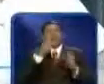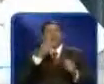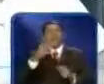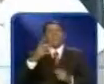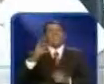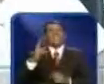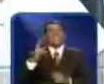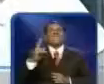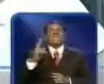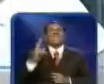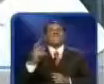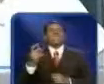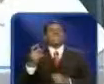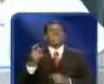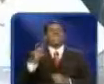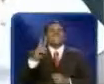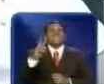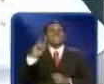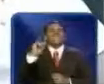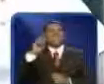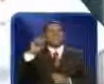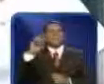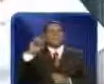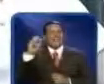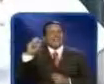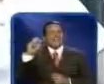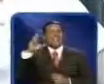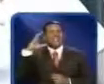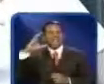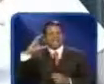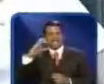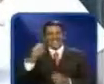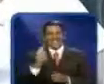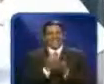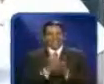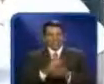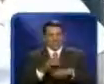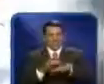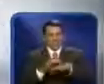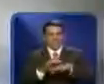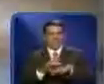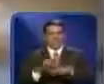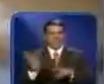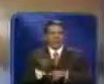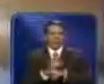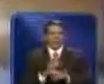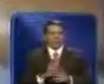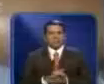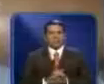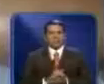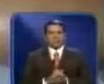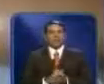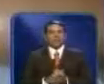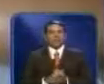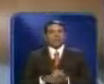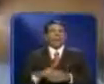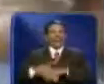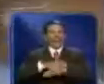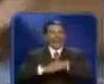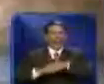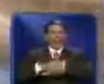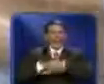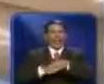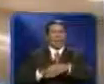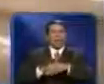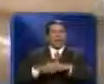lo tanto nos ayuda a combatir los radicales libres y a hidratar la piel del cuerpo de una manera inmediata. Crema exfoliadora, máscara y